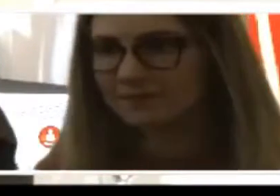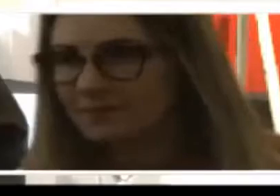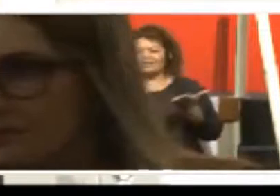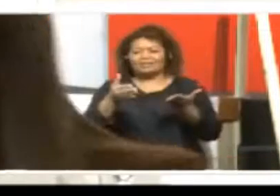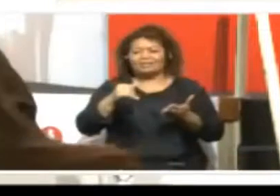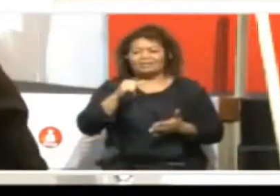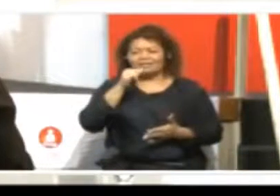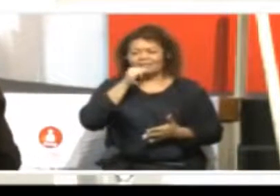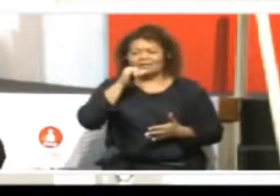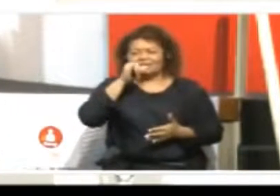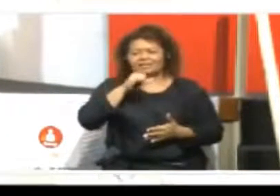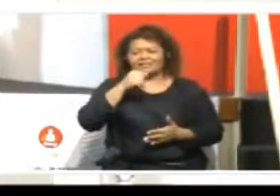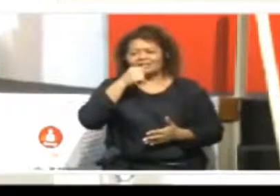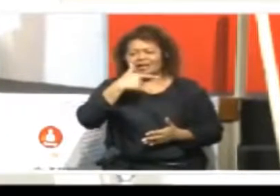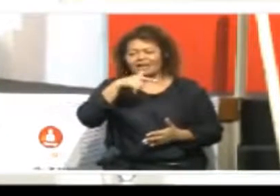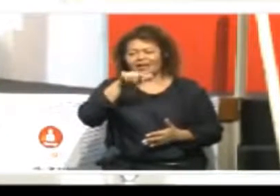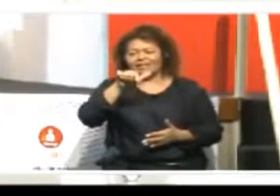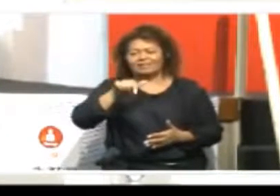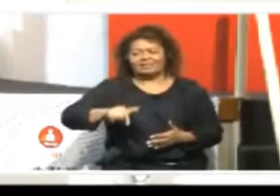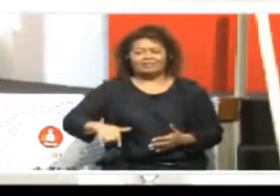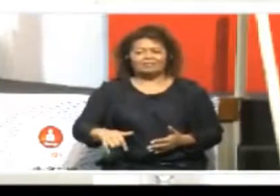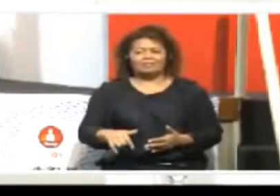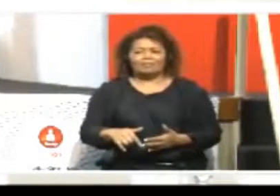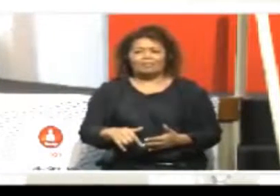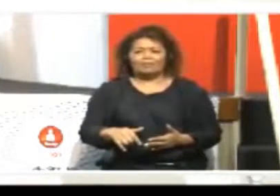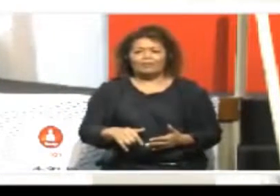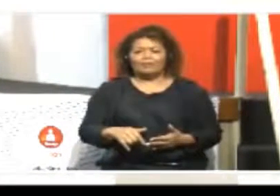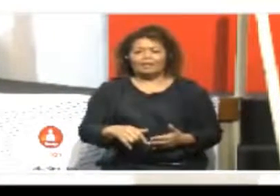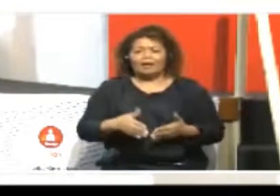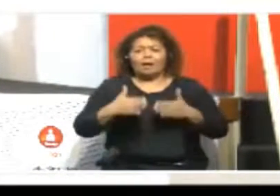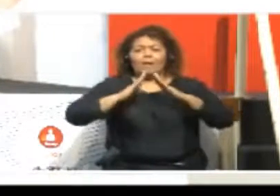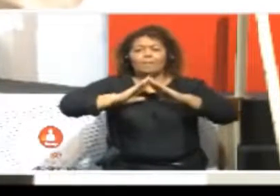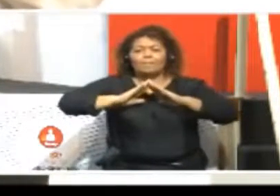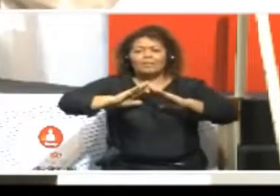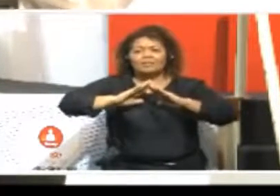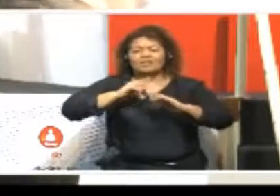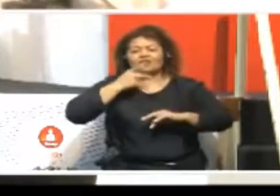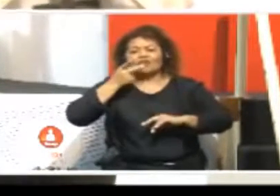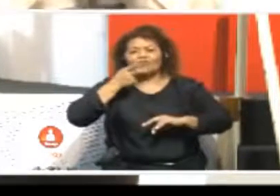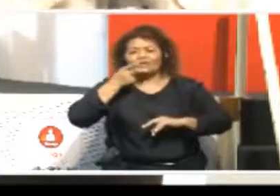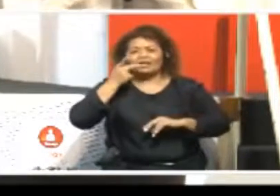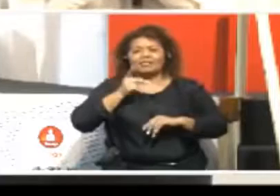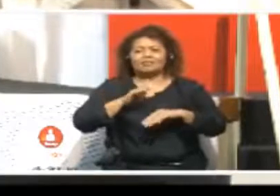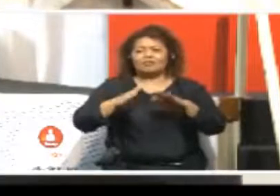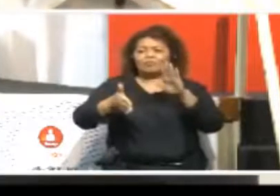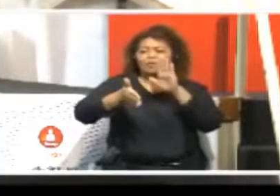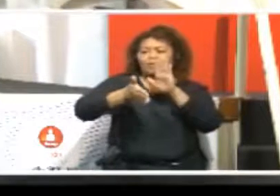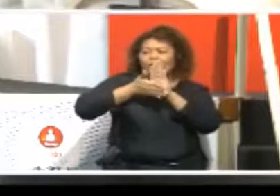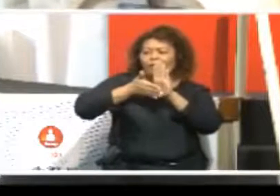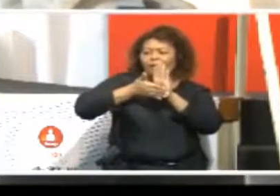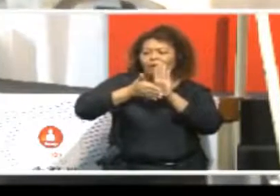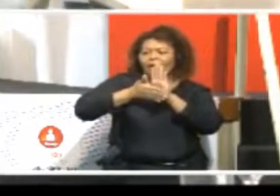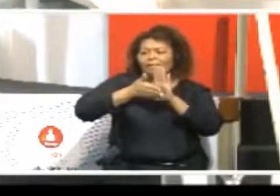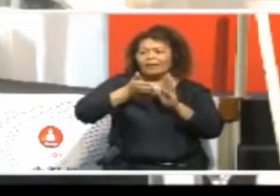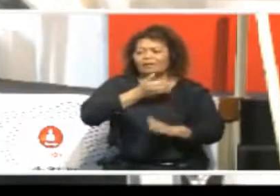inglés. Me pidieron que hablase acerca del rol de la gobernanza y el